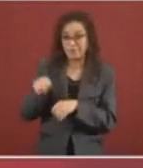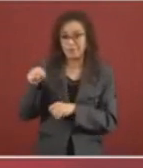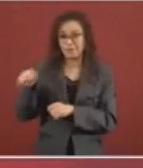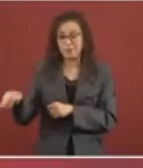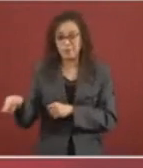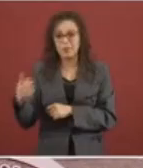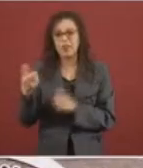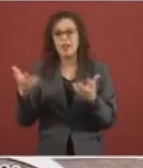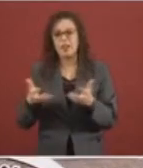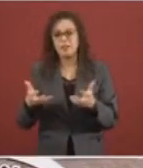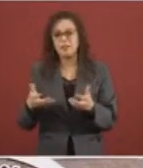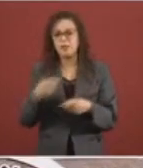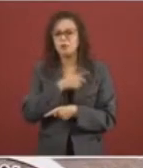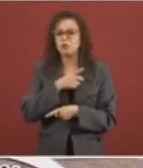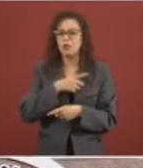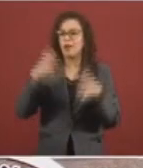aplaudir,